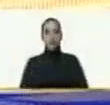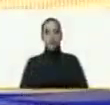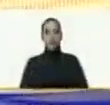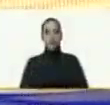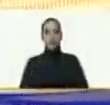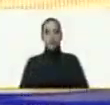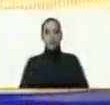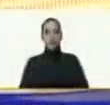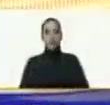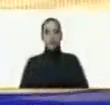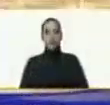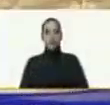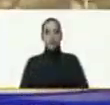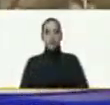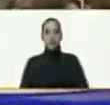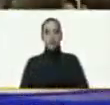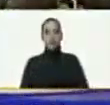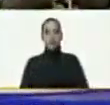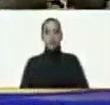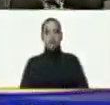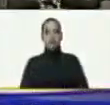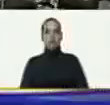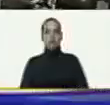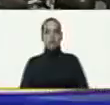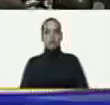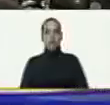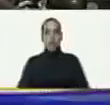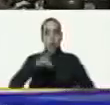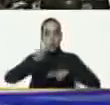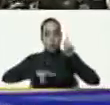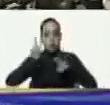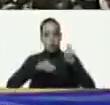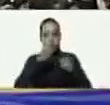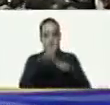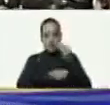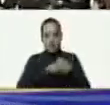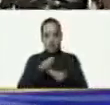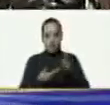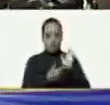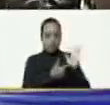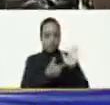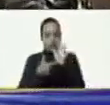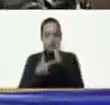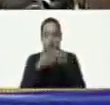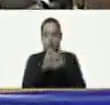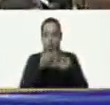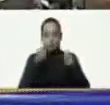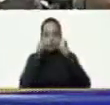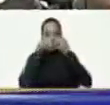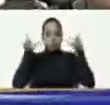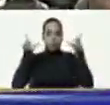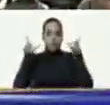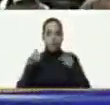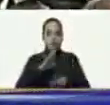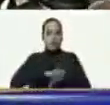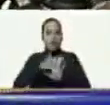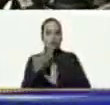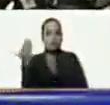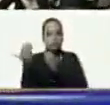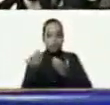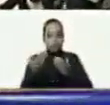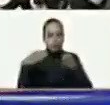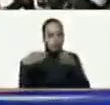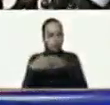Bueno, la exposición que me hicieron llegando es impresionante, porque se trajeron un conjunto